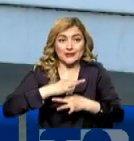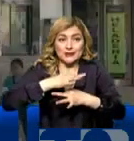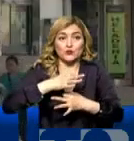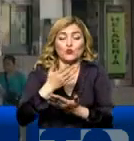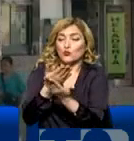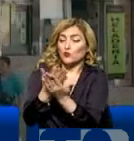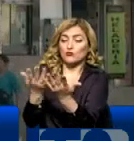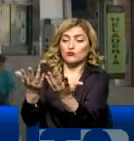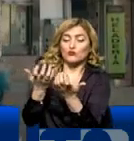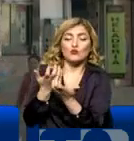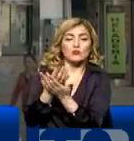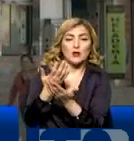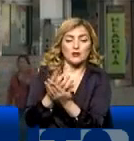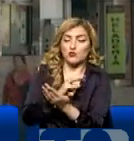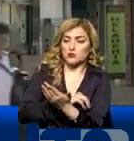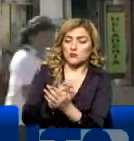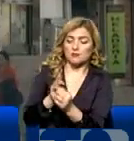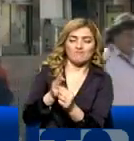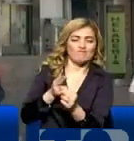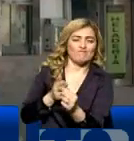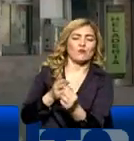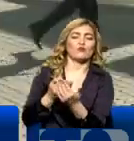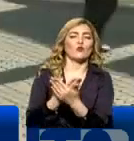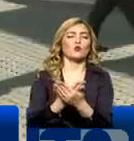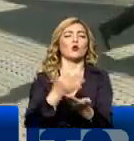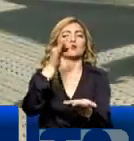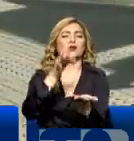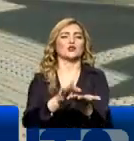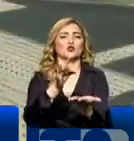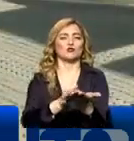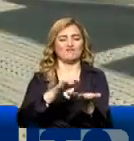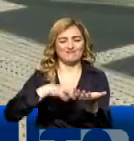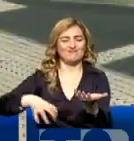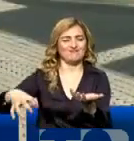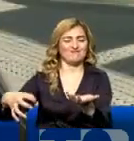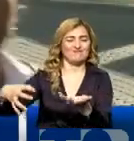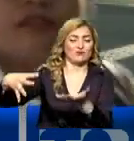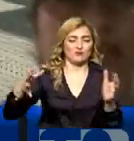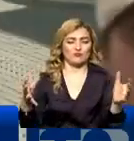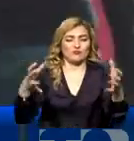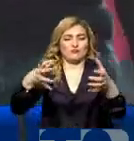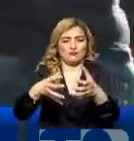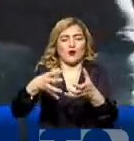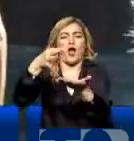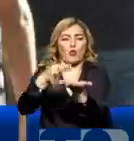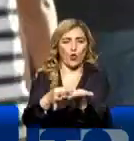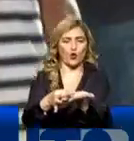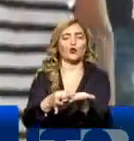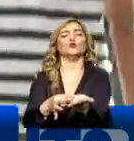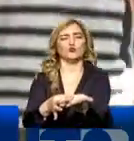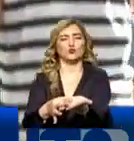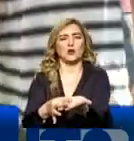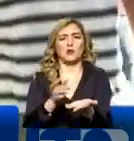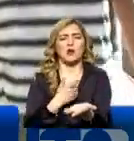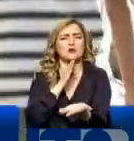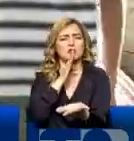separarse del Distrito Metropolitano y formar un nuevo cantón llamado Valle de Tumbaco, ya que manifiestan estas zonas aportan con más de 10 millones